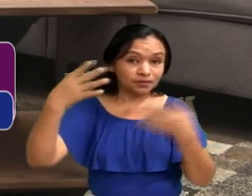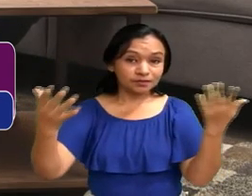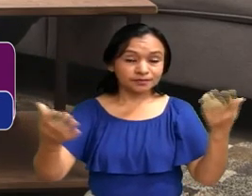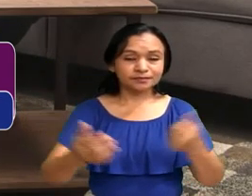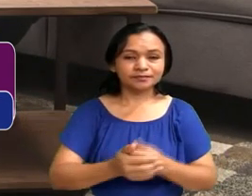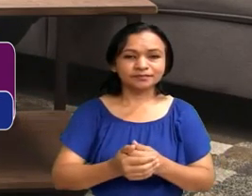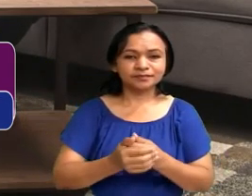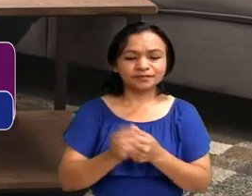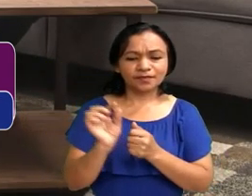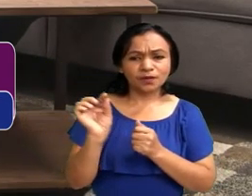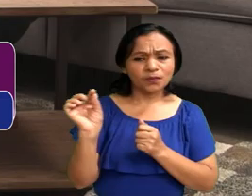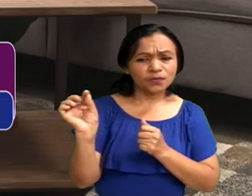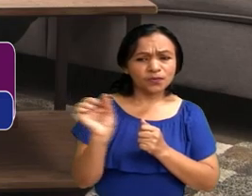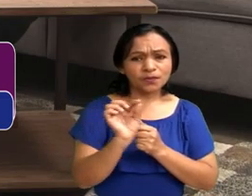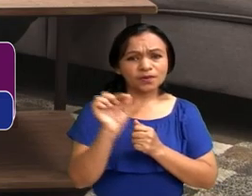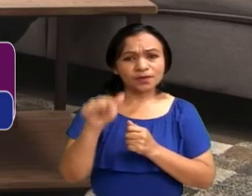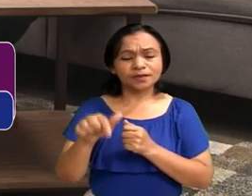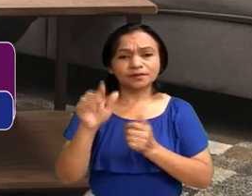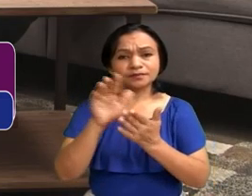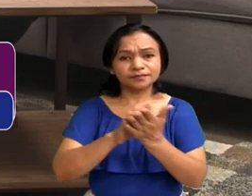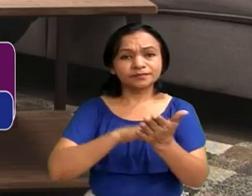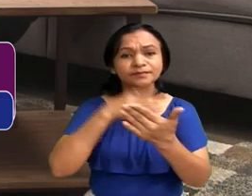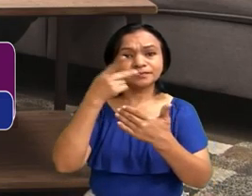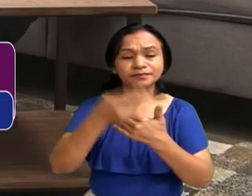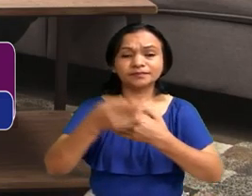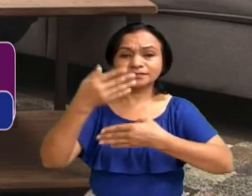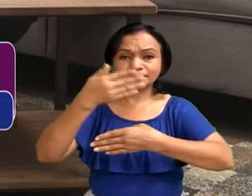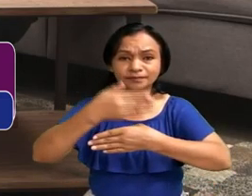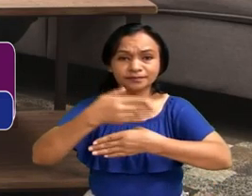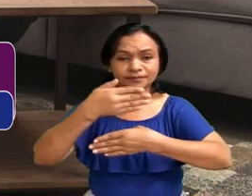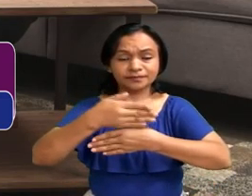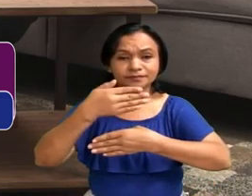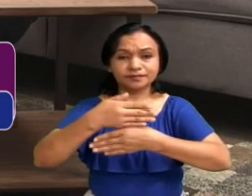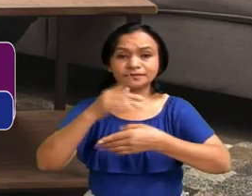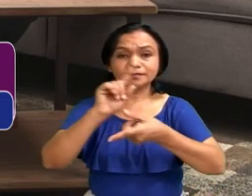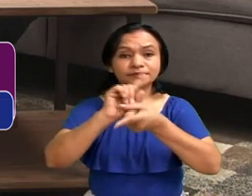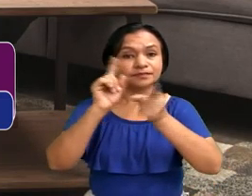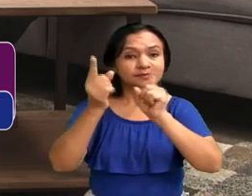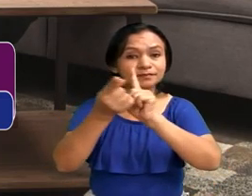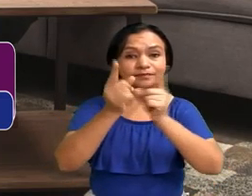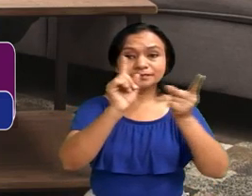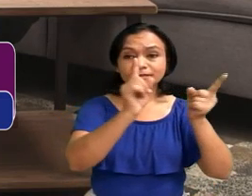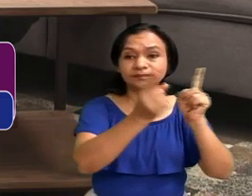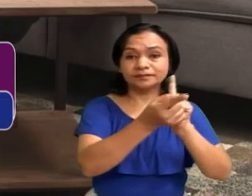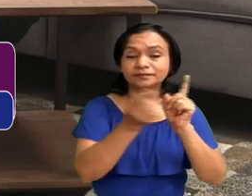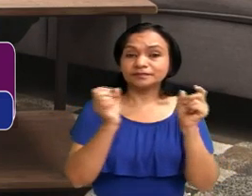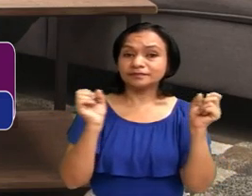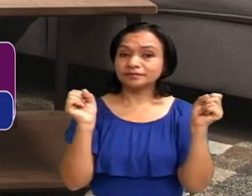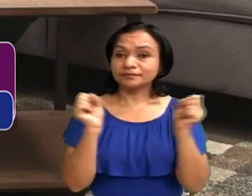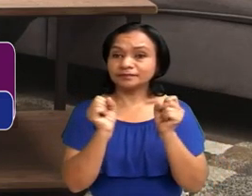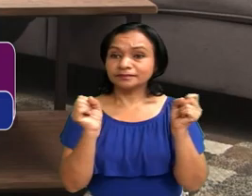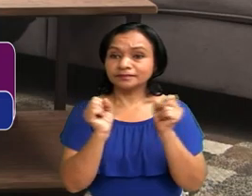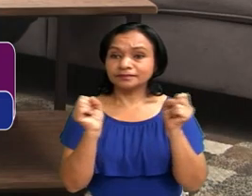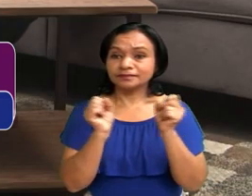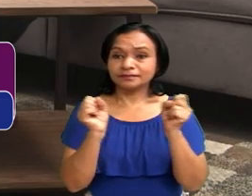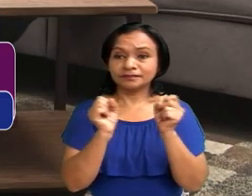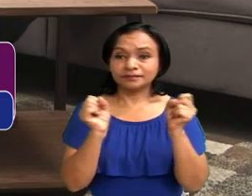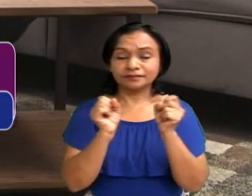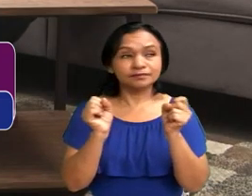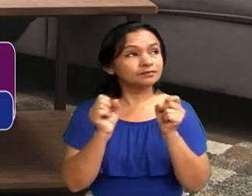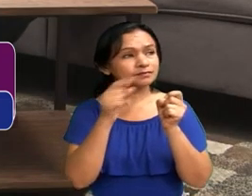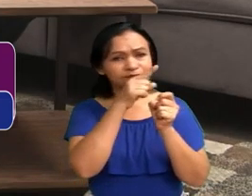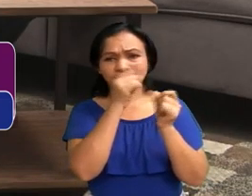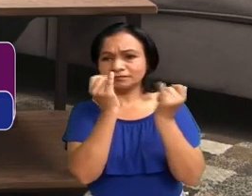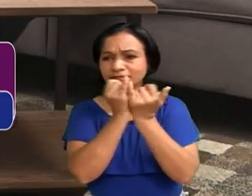este momento que estamos haciendo en ese mismo programa del teatro, cambiando el sistema de climatización, que ahí ya no es un aire como